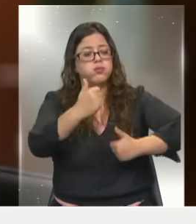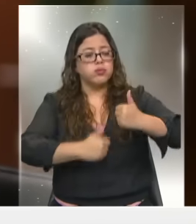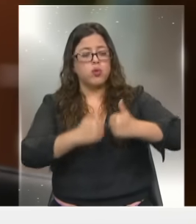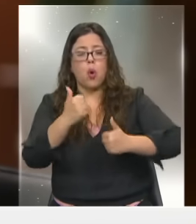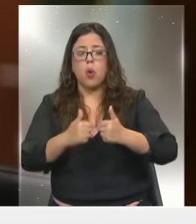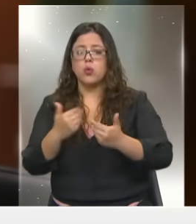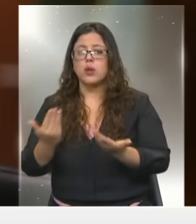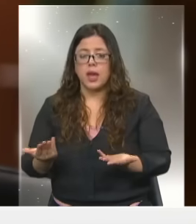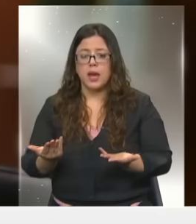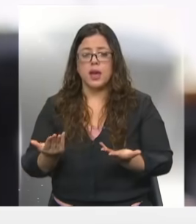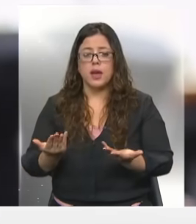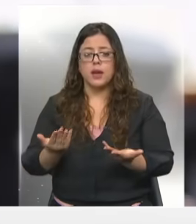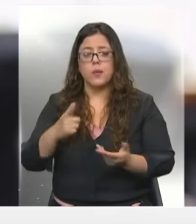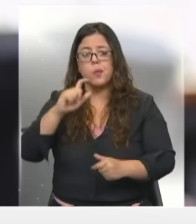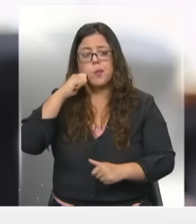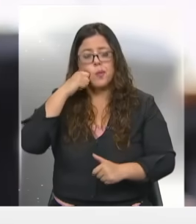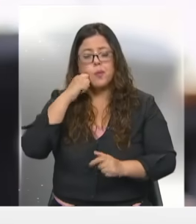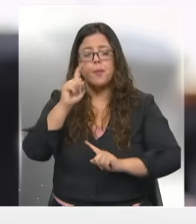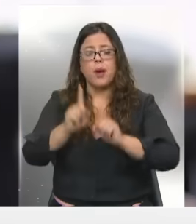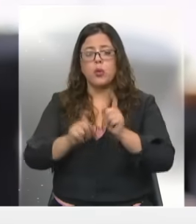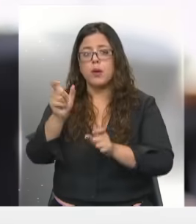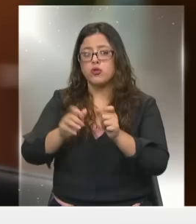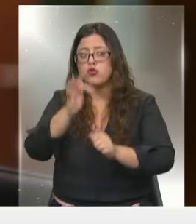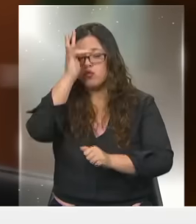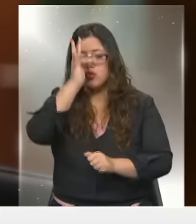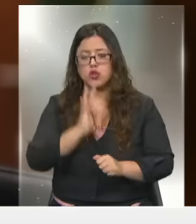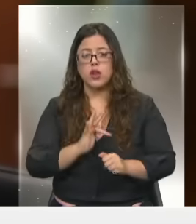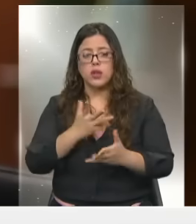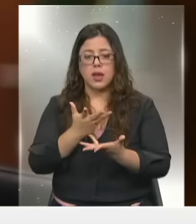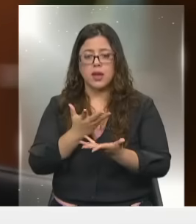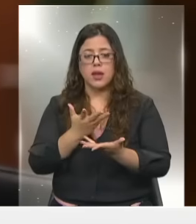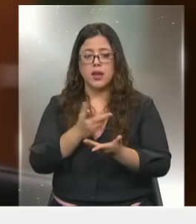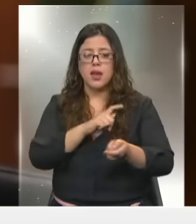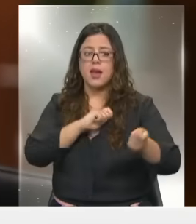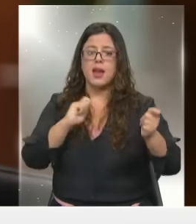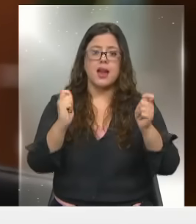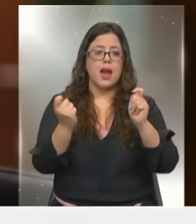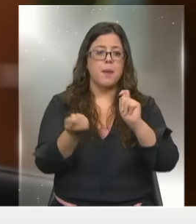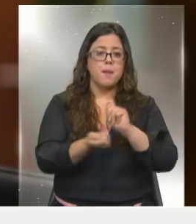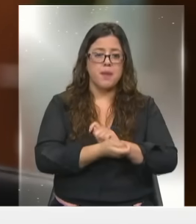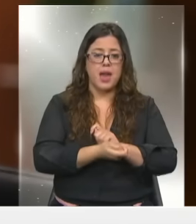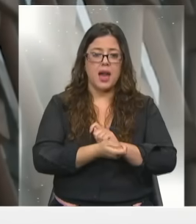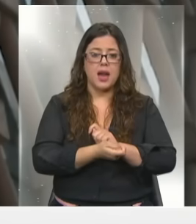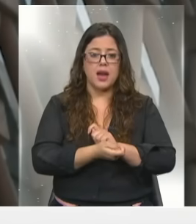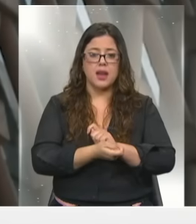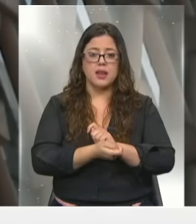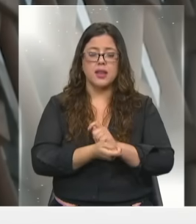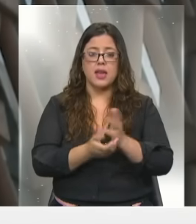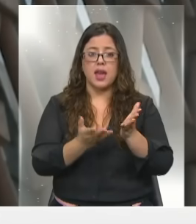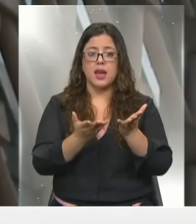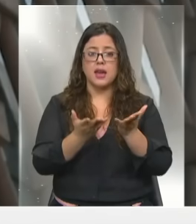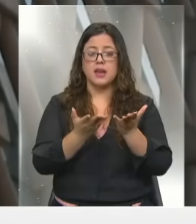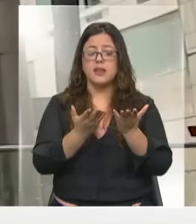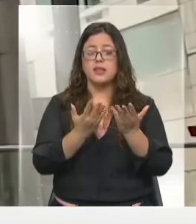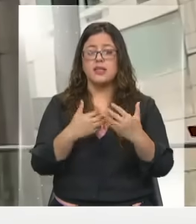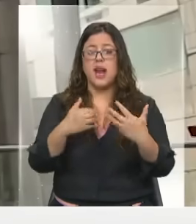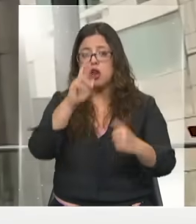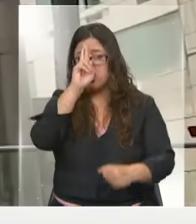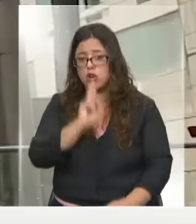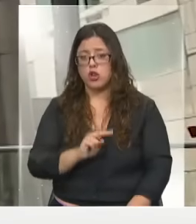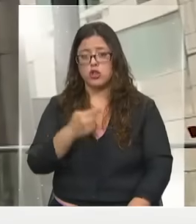que obviamente han significado para algunos funcionarios cambiar entonces de estamento y cambiar también el grado.